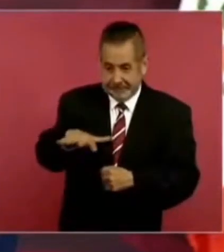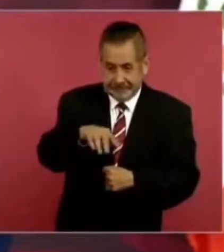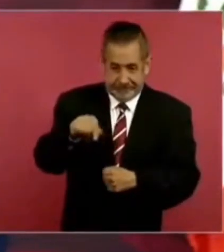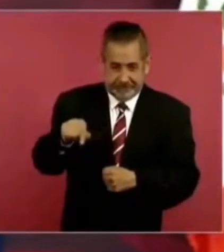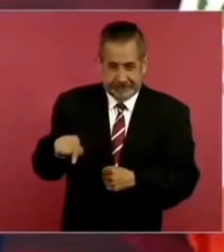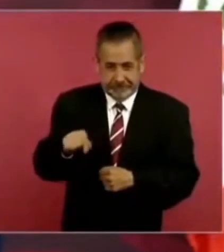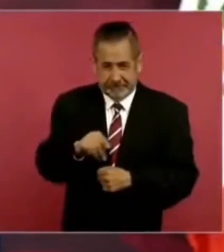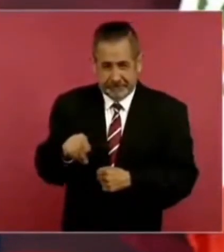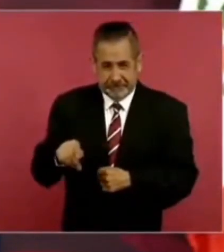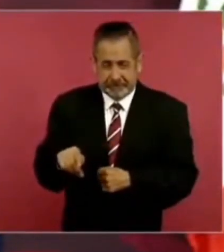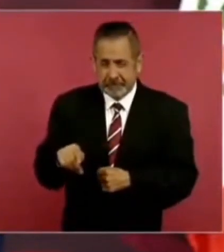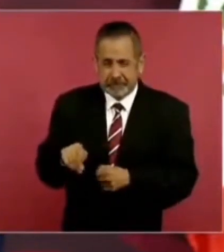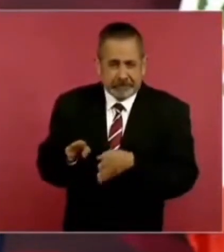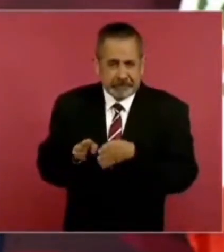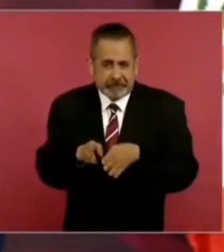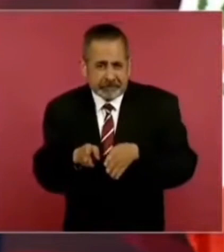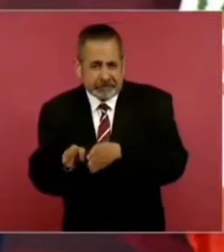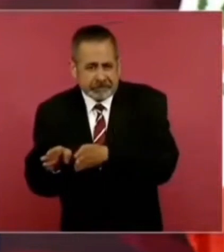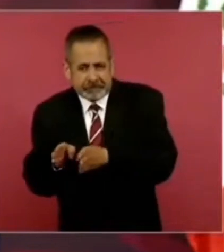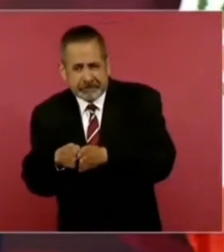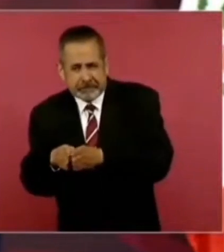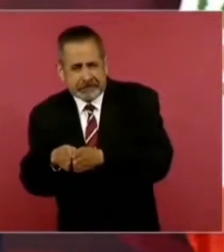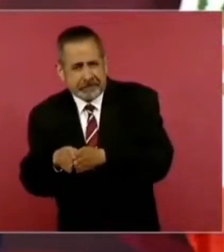un camino, una brecha,